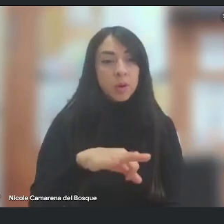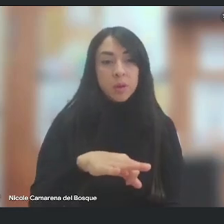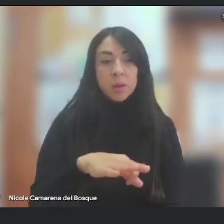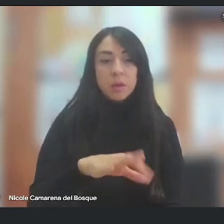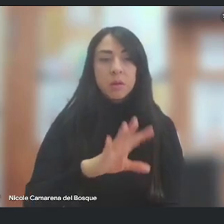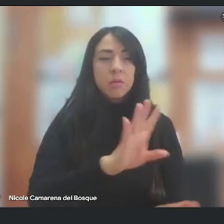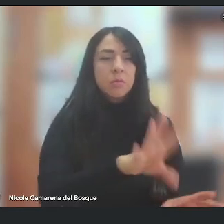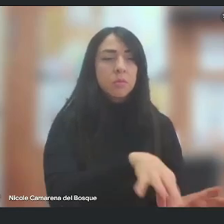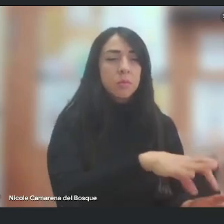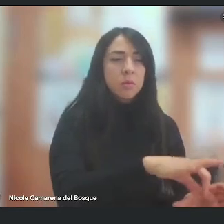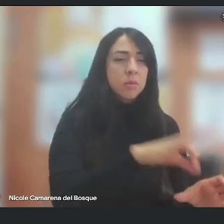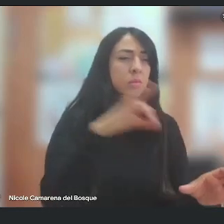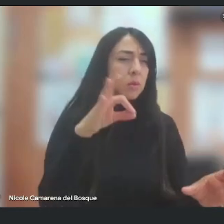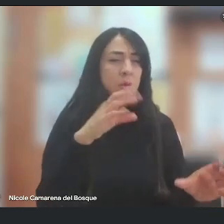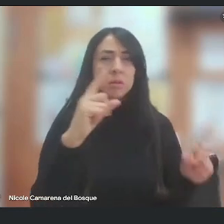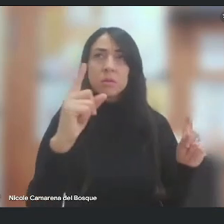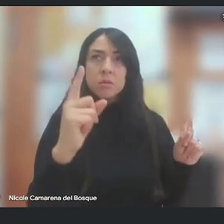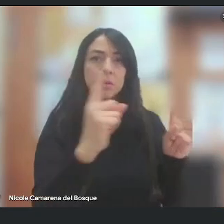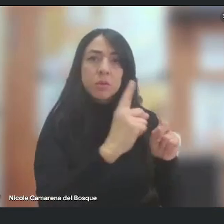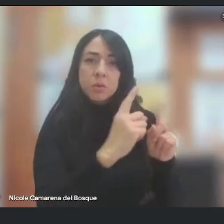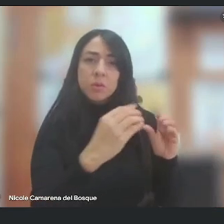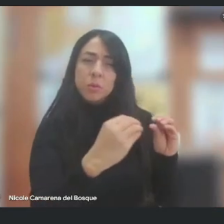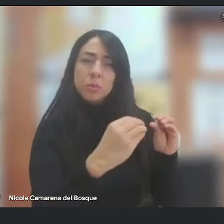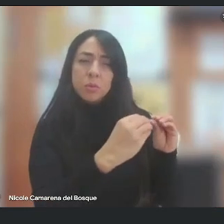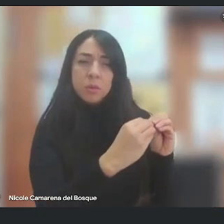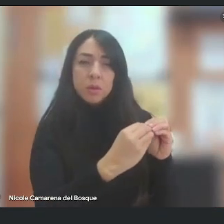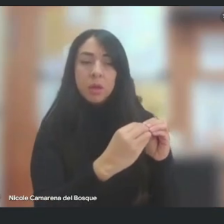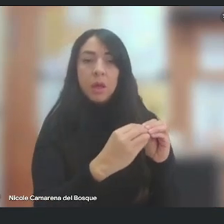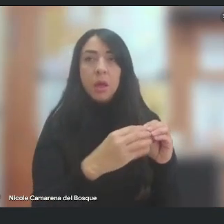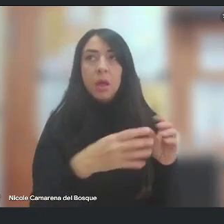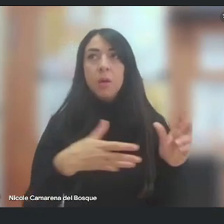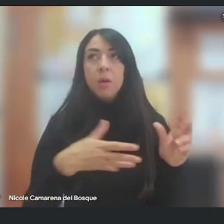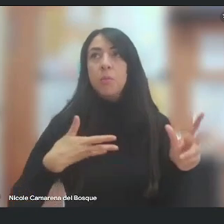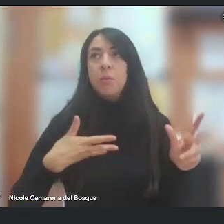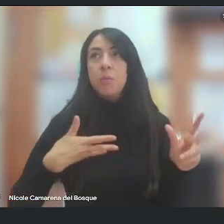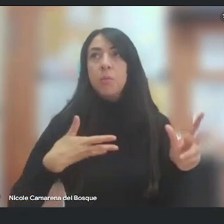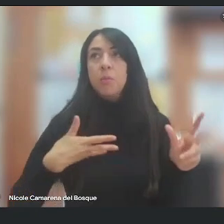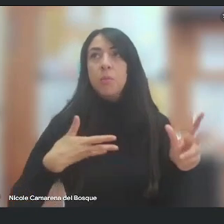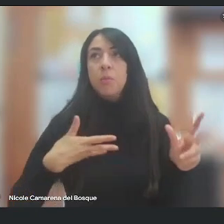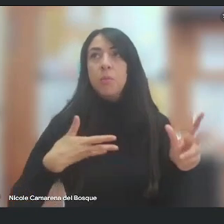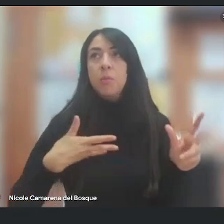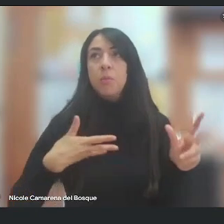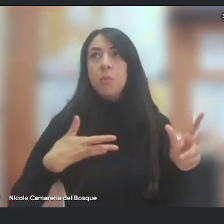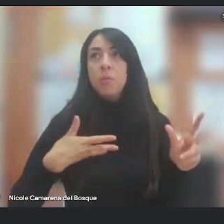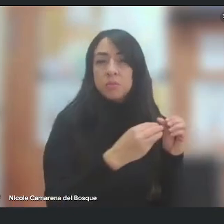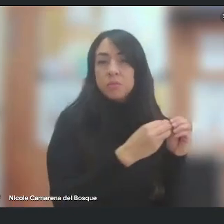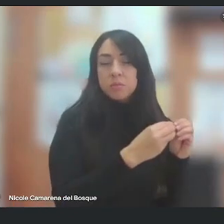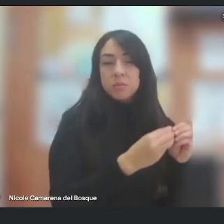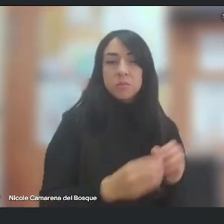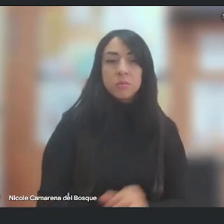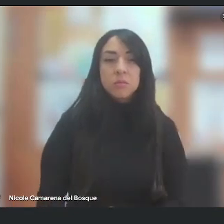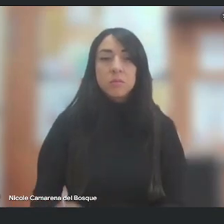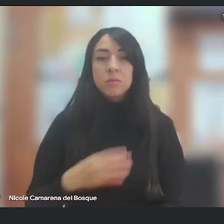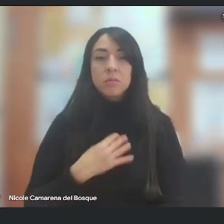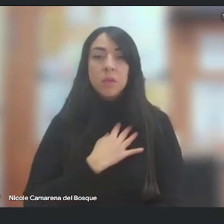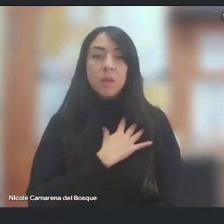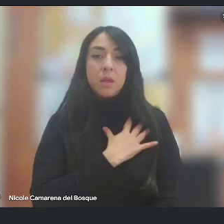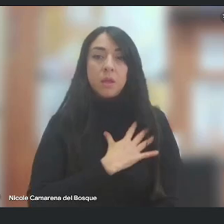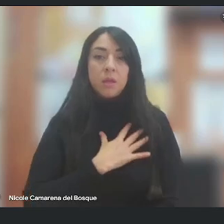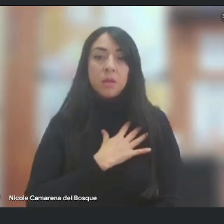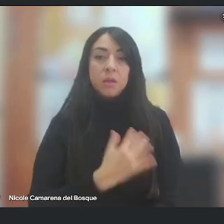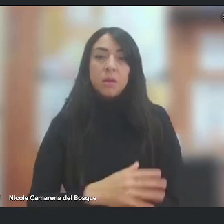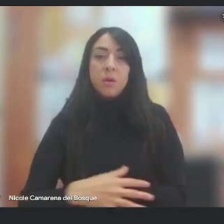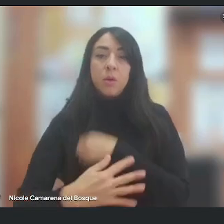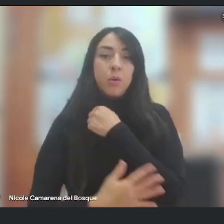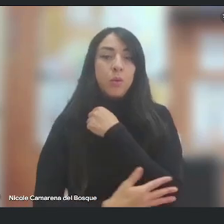intimidad. Era lo que les decía, no decirles está mal, no lo vuelvas a hacer. Por ejemplo, si encuentran a